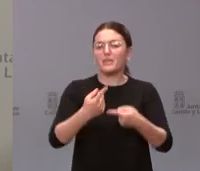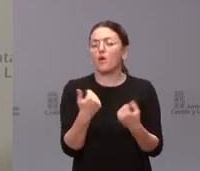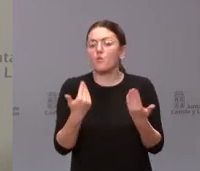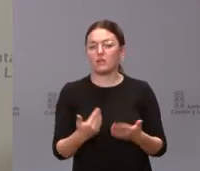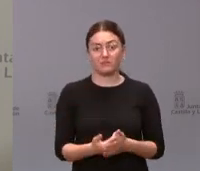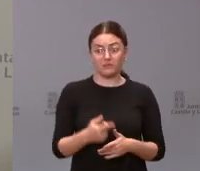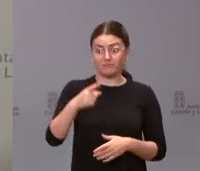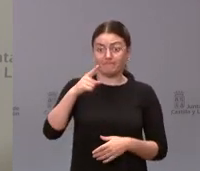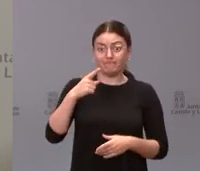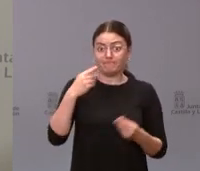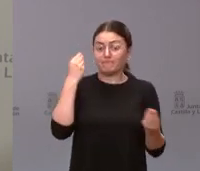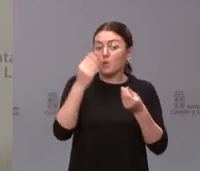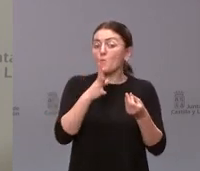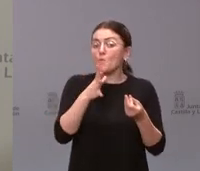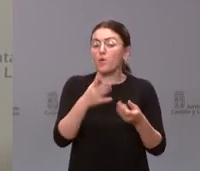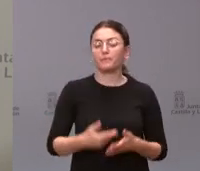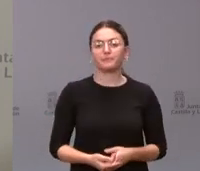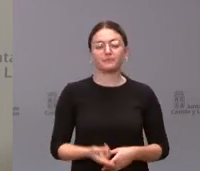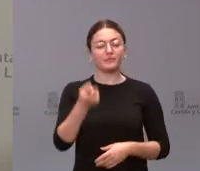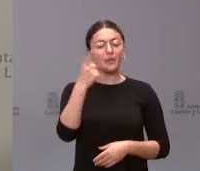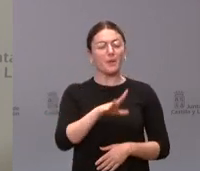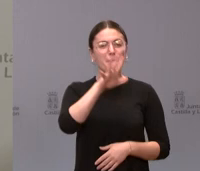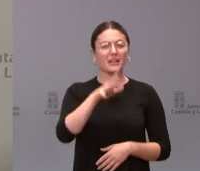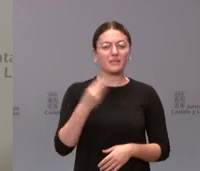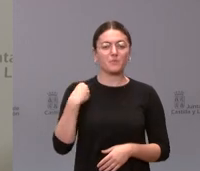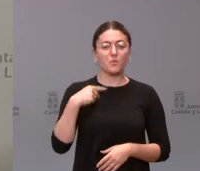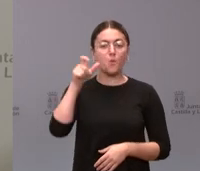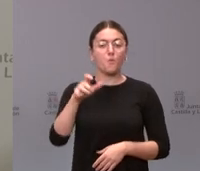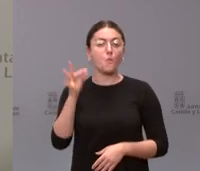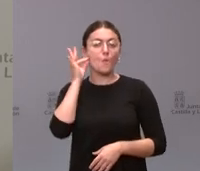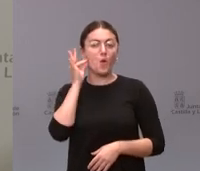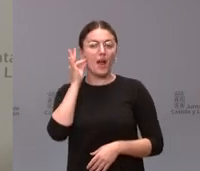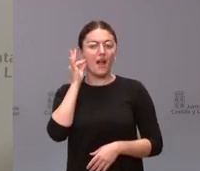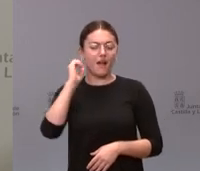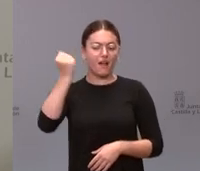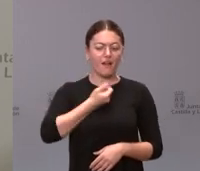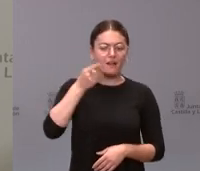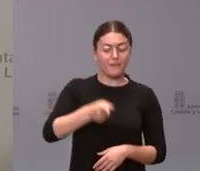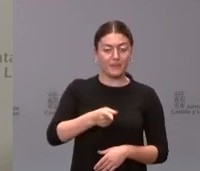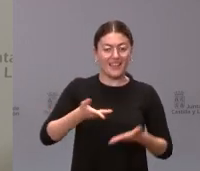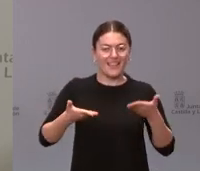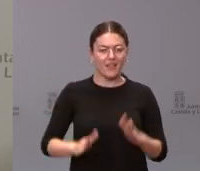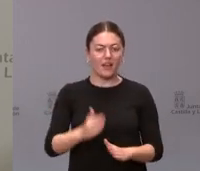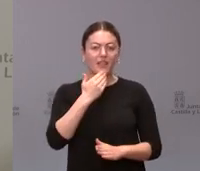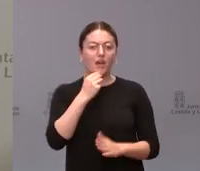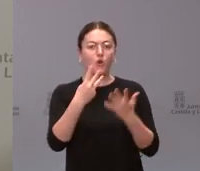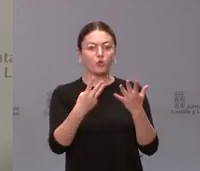parece ser que la mujer asesinada deja a una niña de ocho años no sé si se va a hacer cargo a la Junta o va a quedar en manos de algún familiar